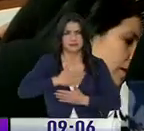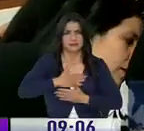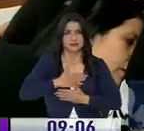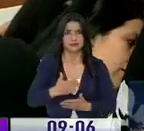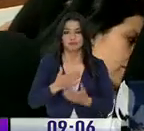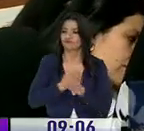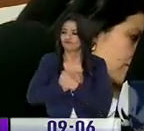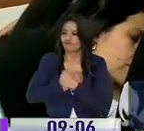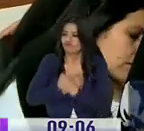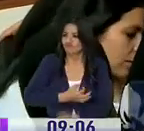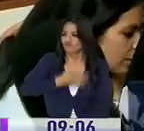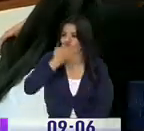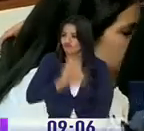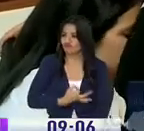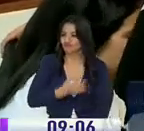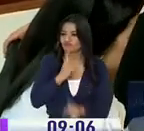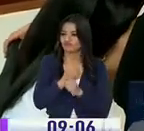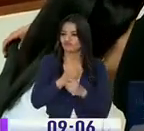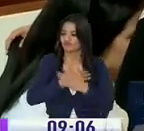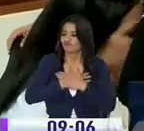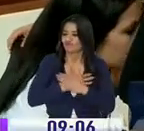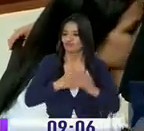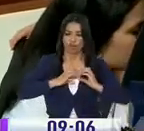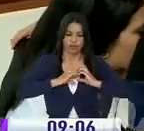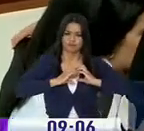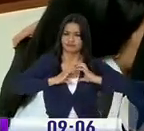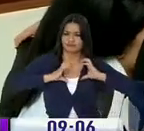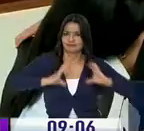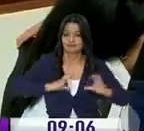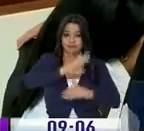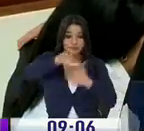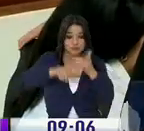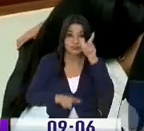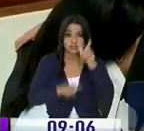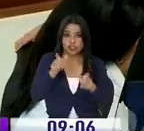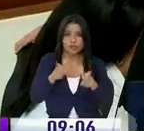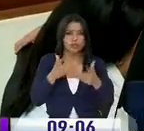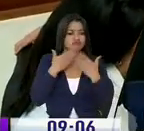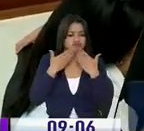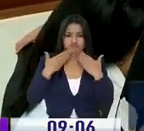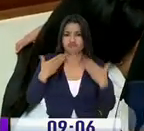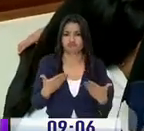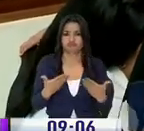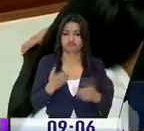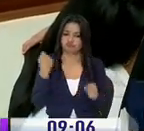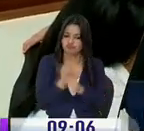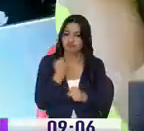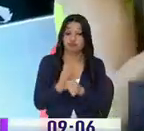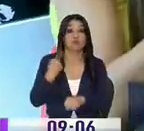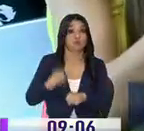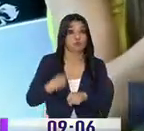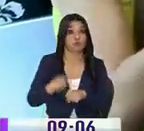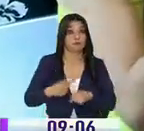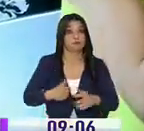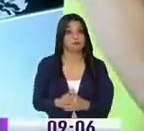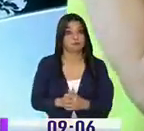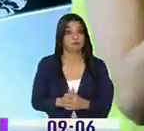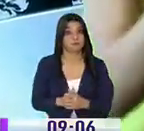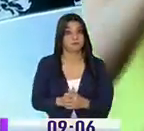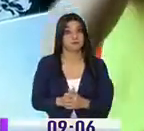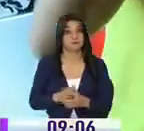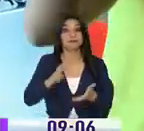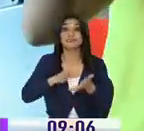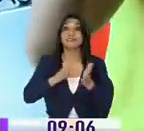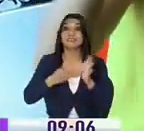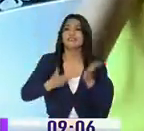el corazón de Televicentro es grande en realidad. Es muy grande y todas las personas son personas buenas que trabajan duro. Pero a pesar de lo que